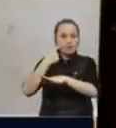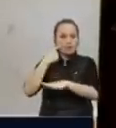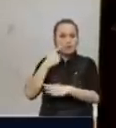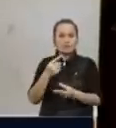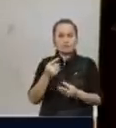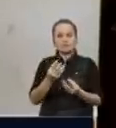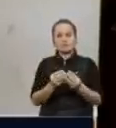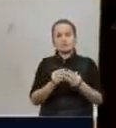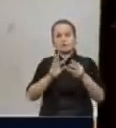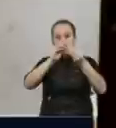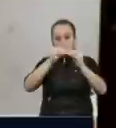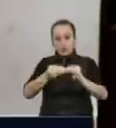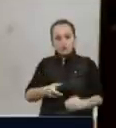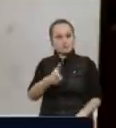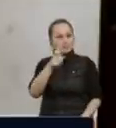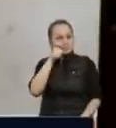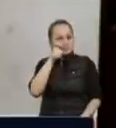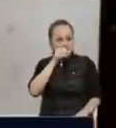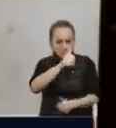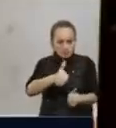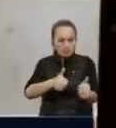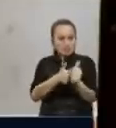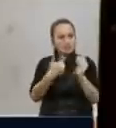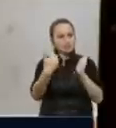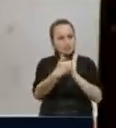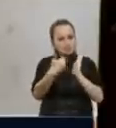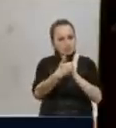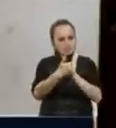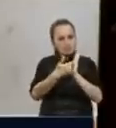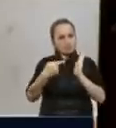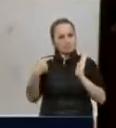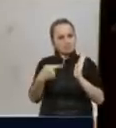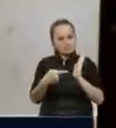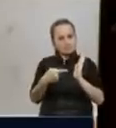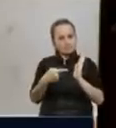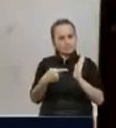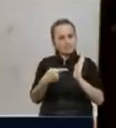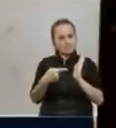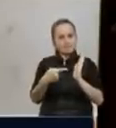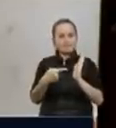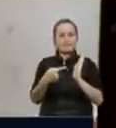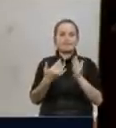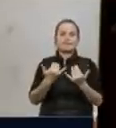veeduría, monitoreo y verificación ya